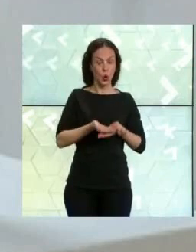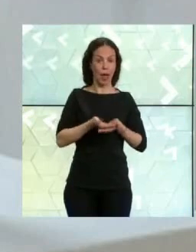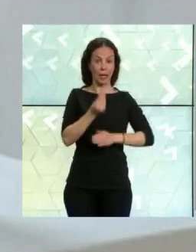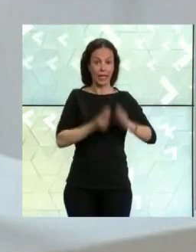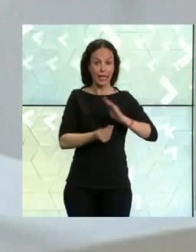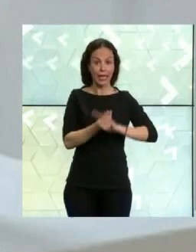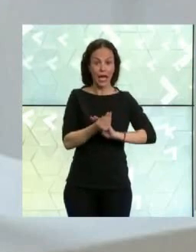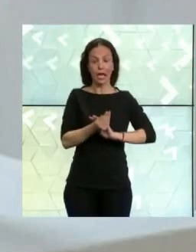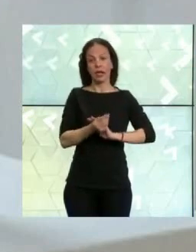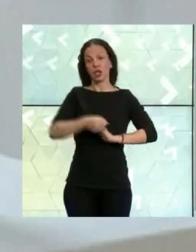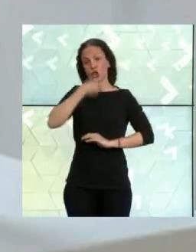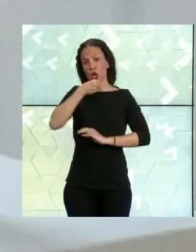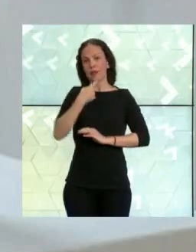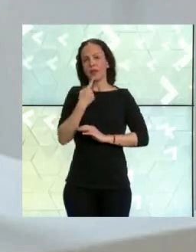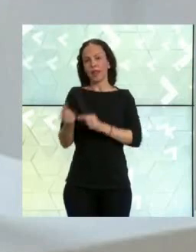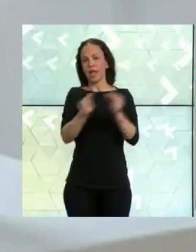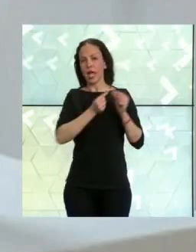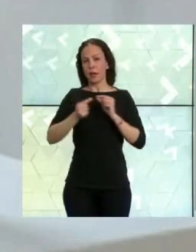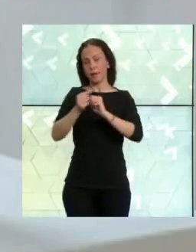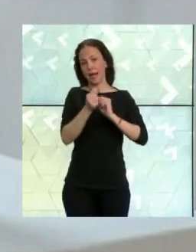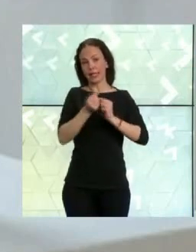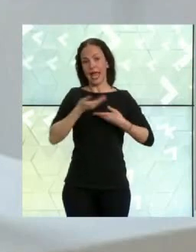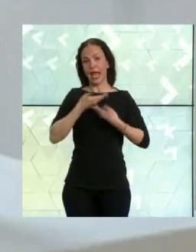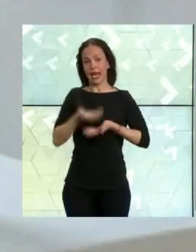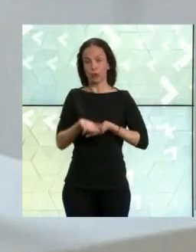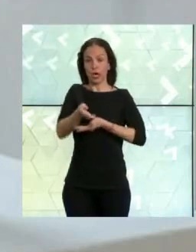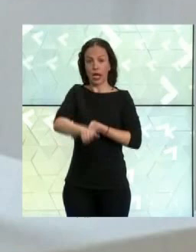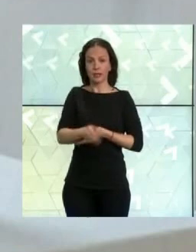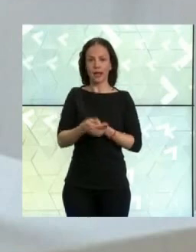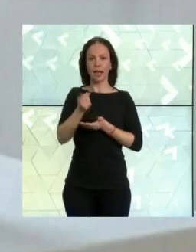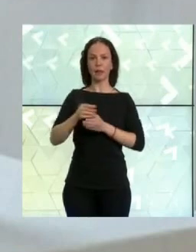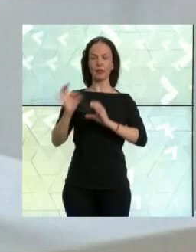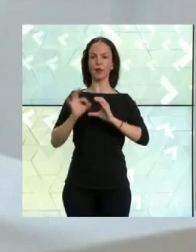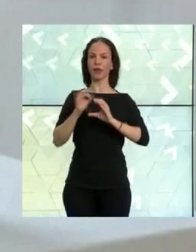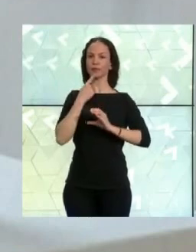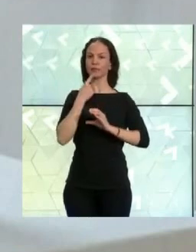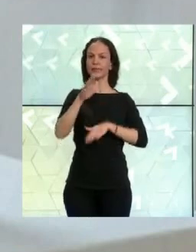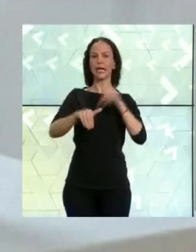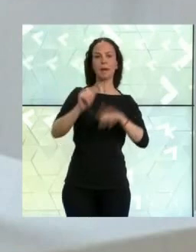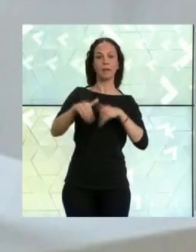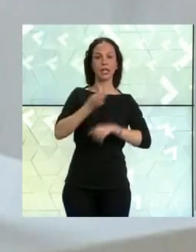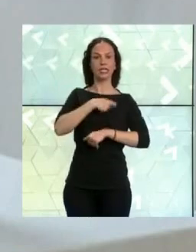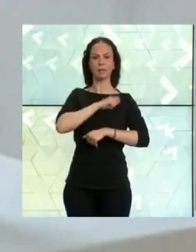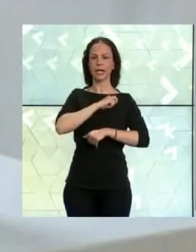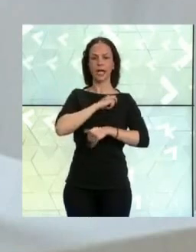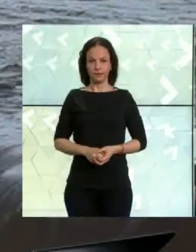el PSOE pone sobre la mesa el debate de la eutanasia y desde Ciudadanos hacen un llamamiento a la España en